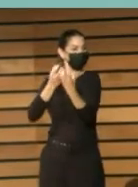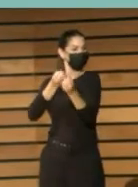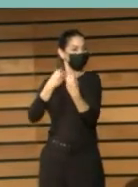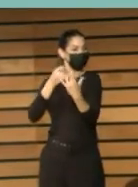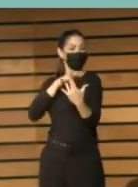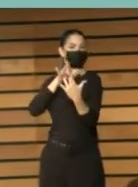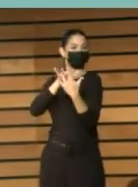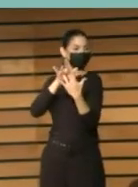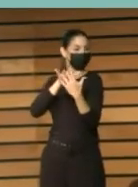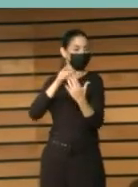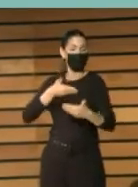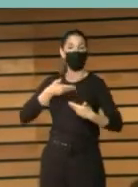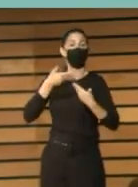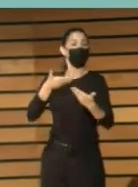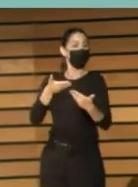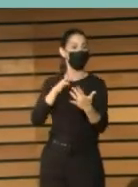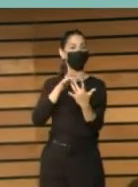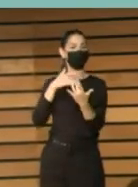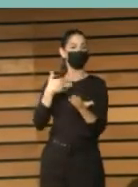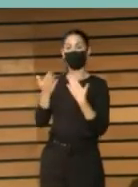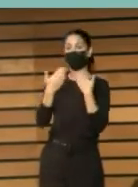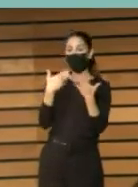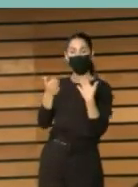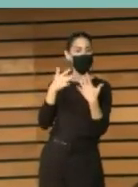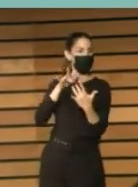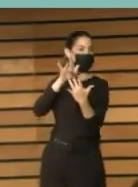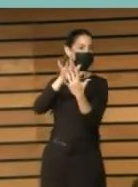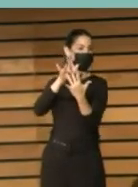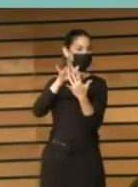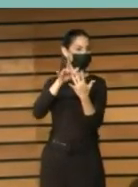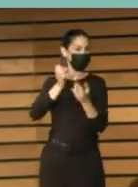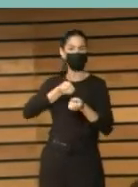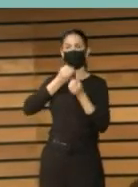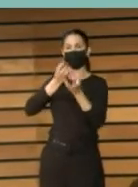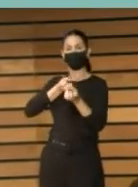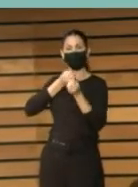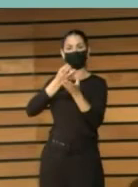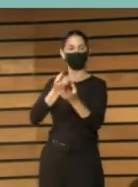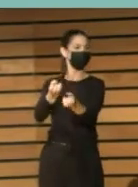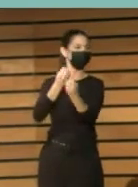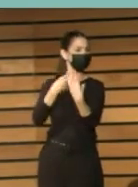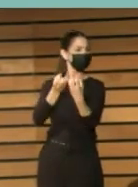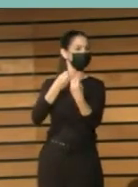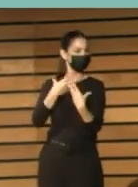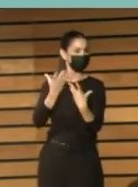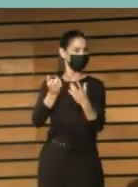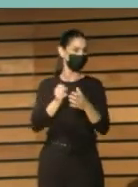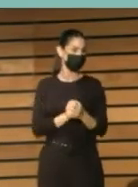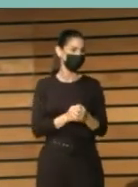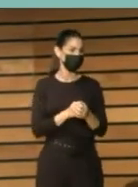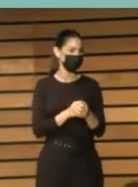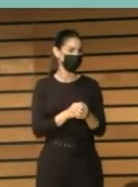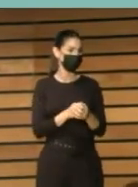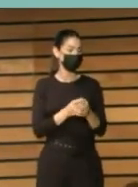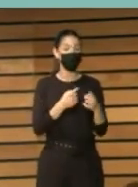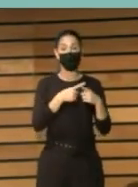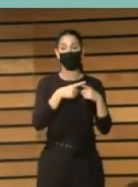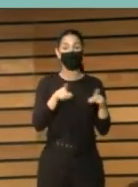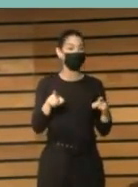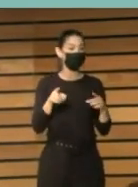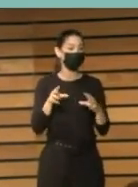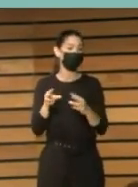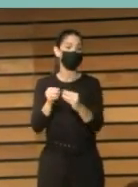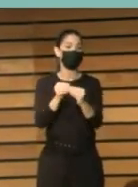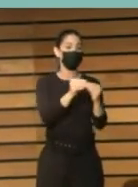contacto, que es lo que hablábamos antes. Una cosa es la conexión y otra cosa es la cohesión. La cohesión se